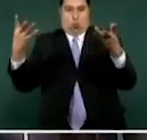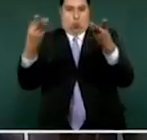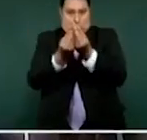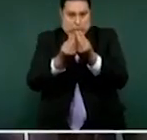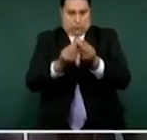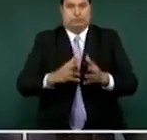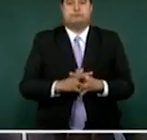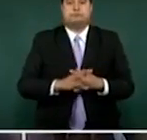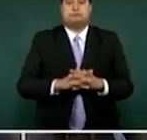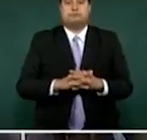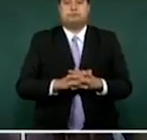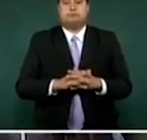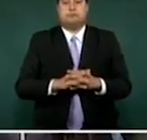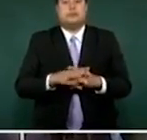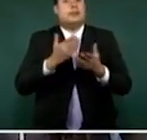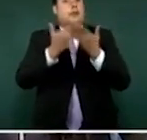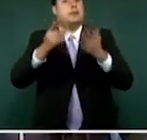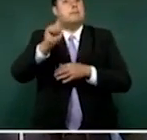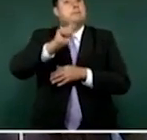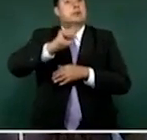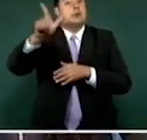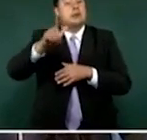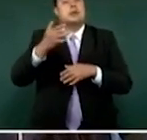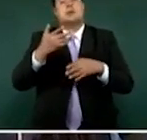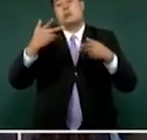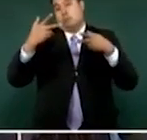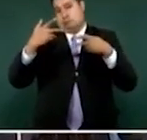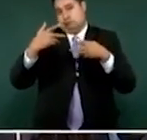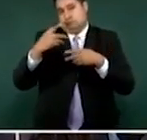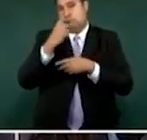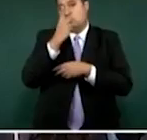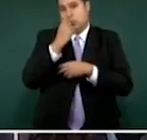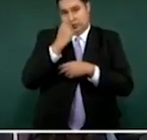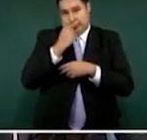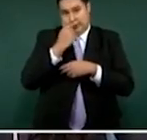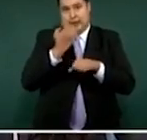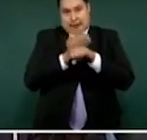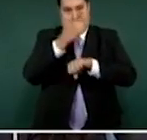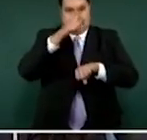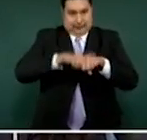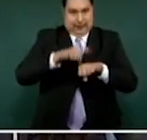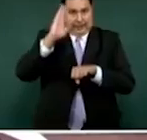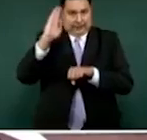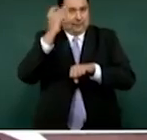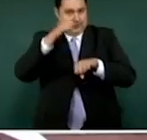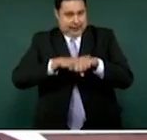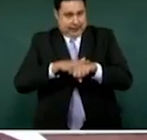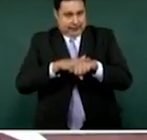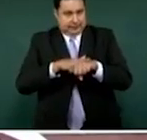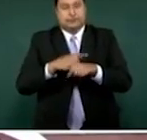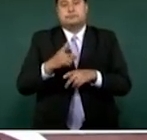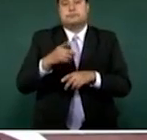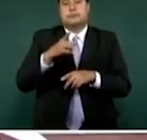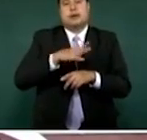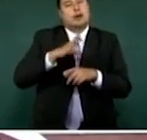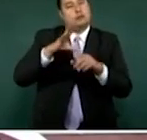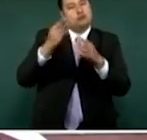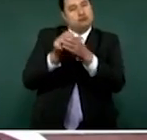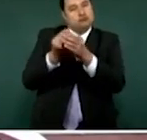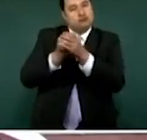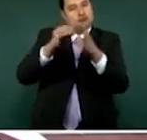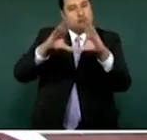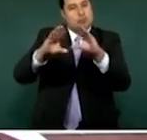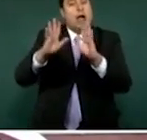Con respecto a la profesionalización de policías estatales y federales en este estado, podemos ver que se les han